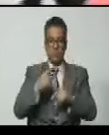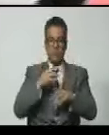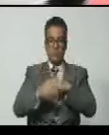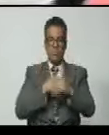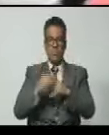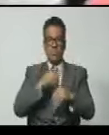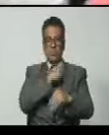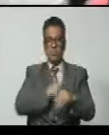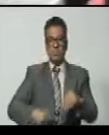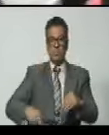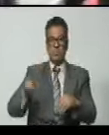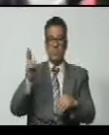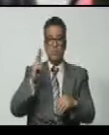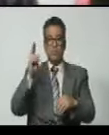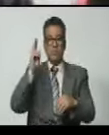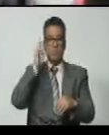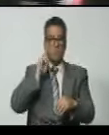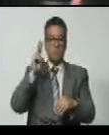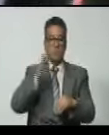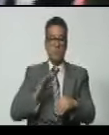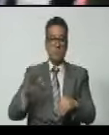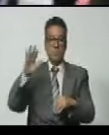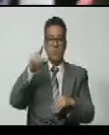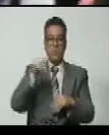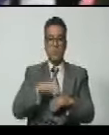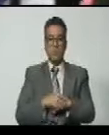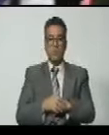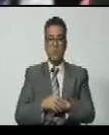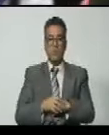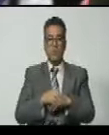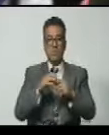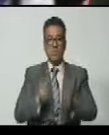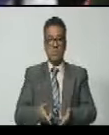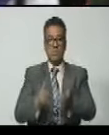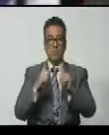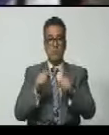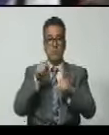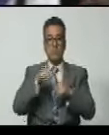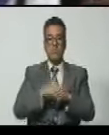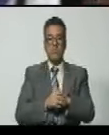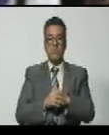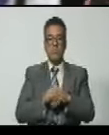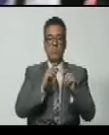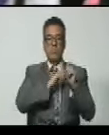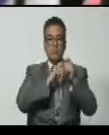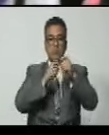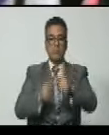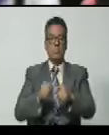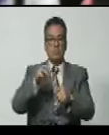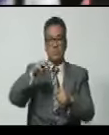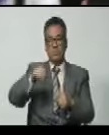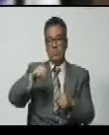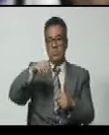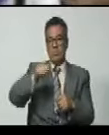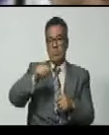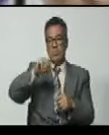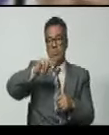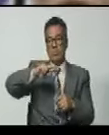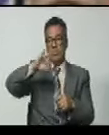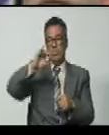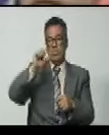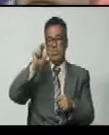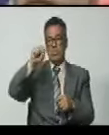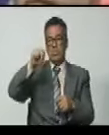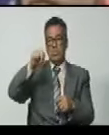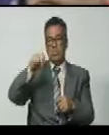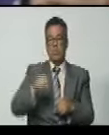realizada por el Presidente de la República para ser autorizado a designar a Marilyn de Luca